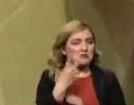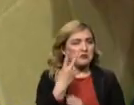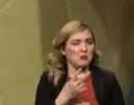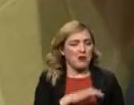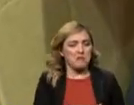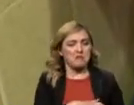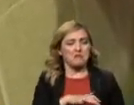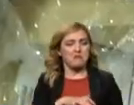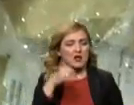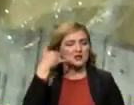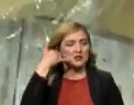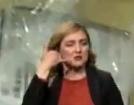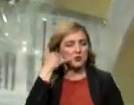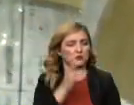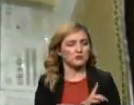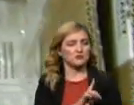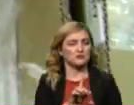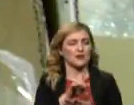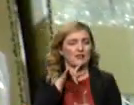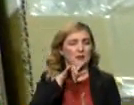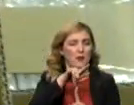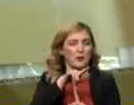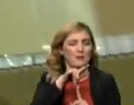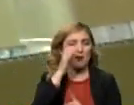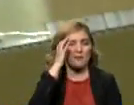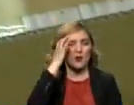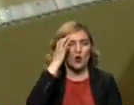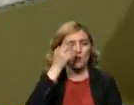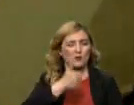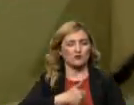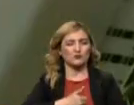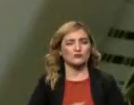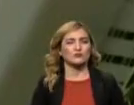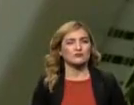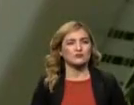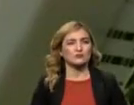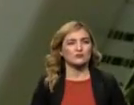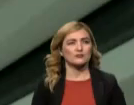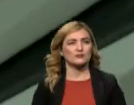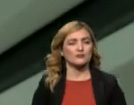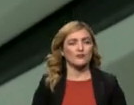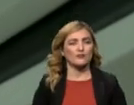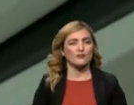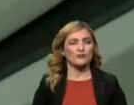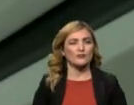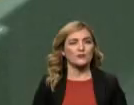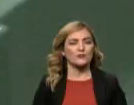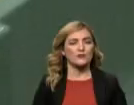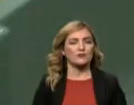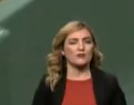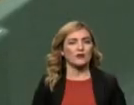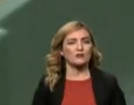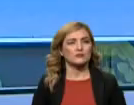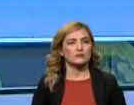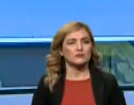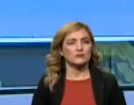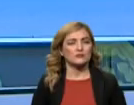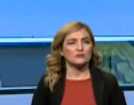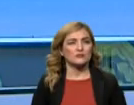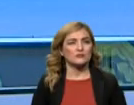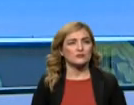celulares detectados en una semana en Tababela preocupan a las autoridades. En Quito, Freddy Paredes, 24 horas.